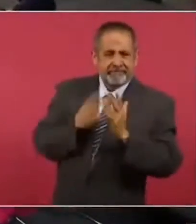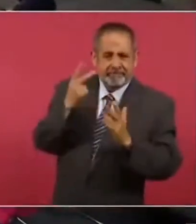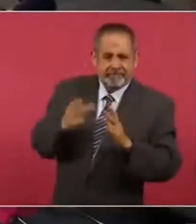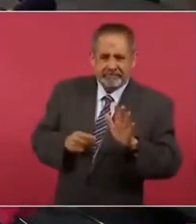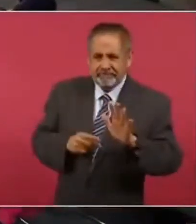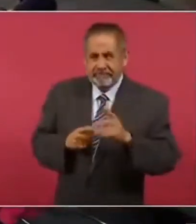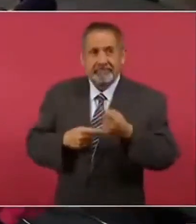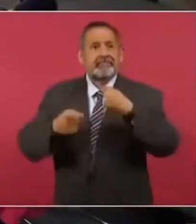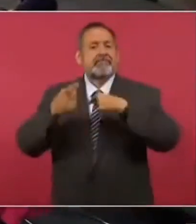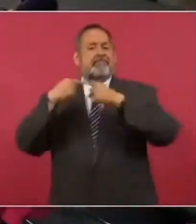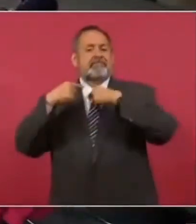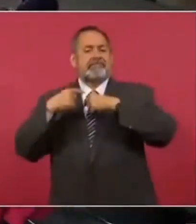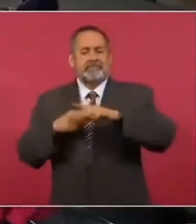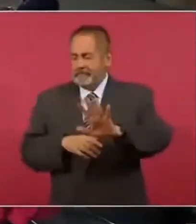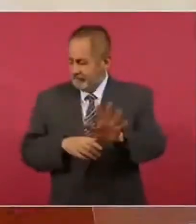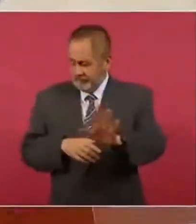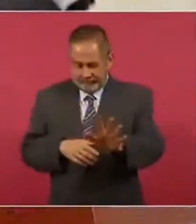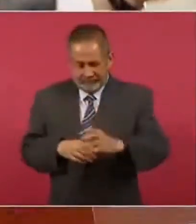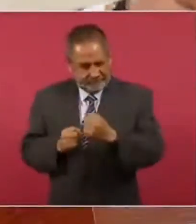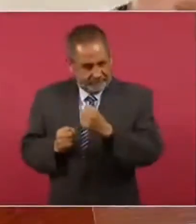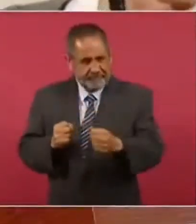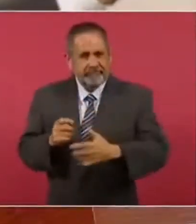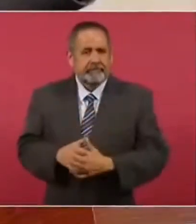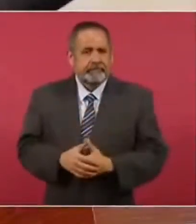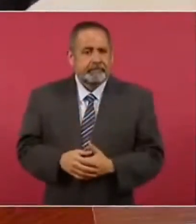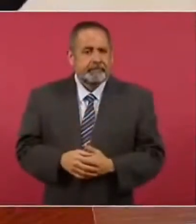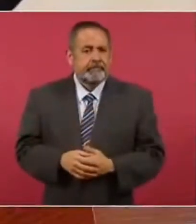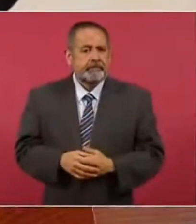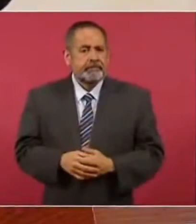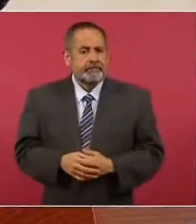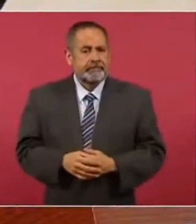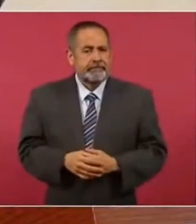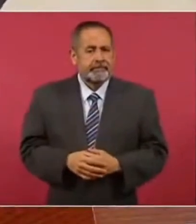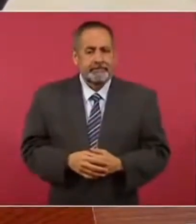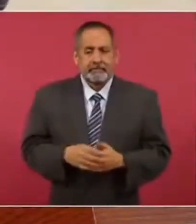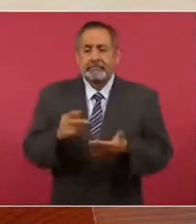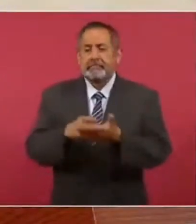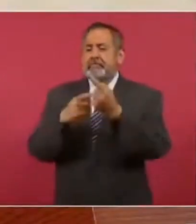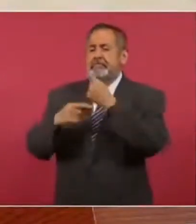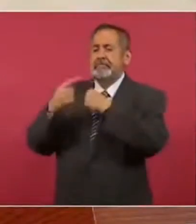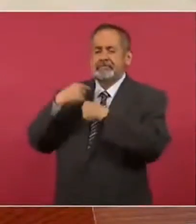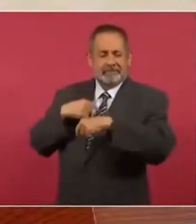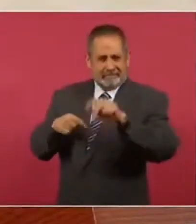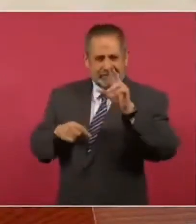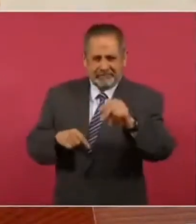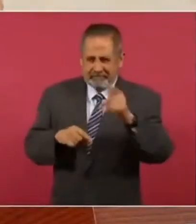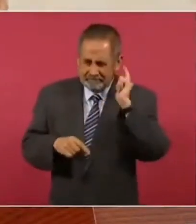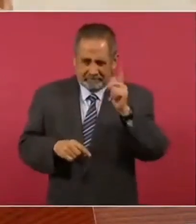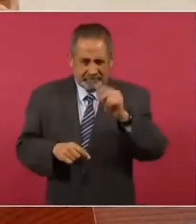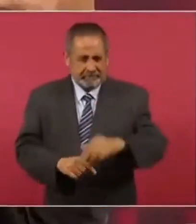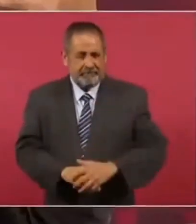retrogradar o sea dar marcha atrás